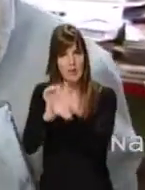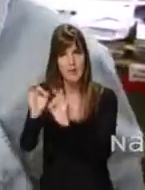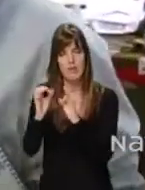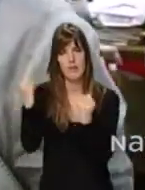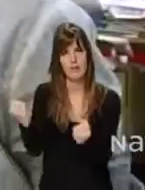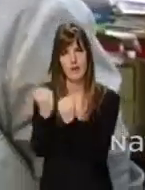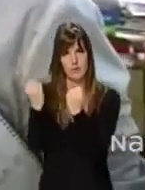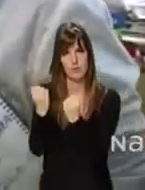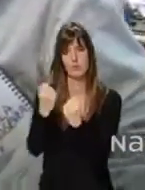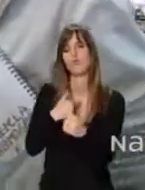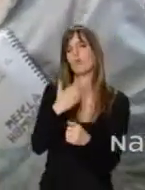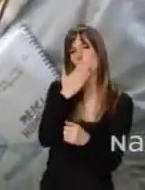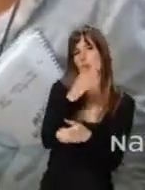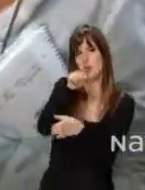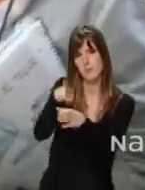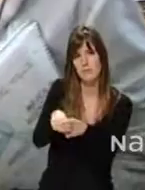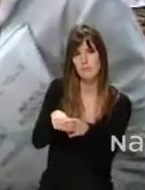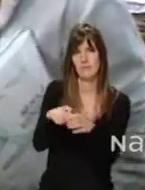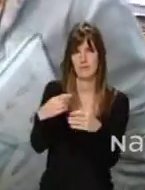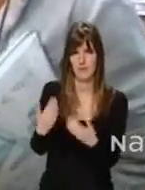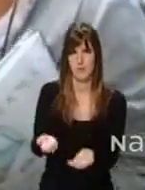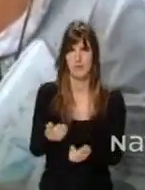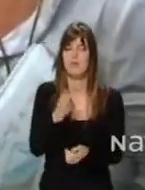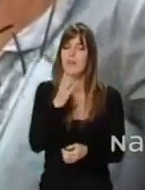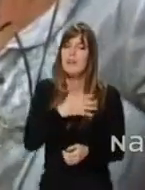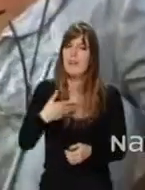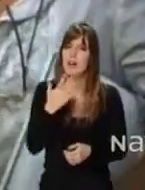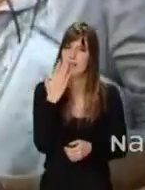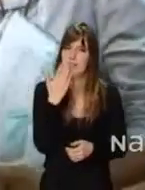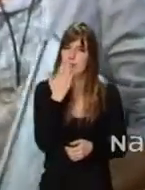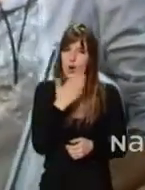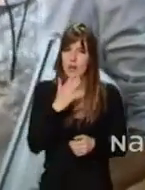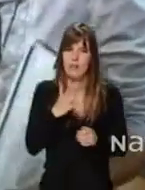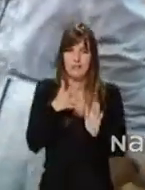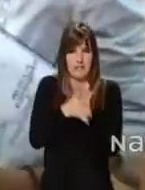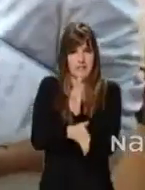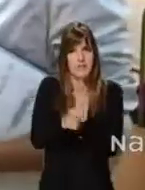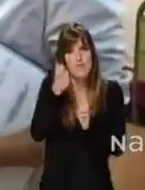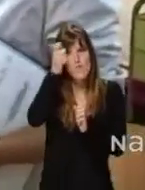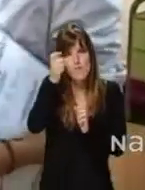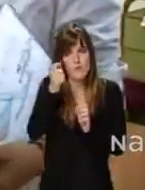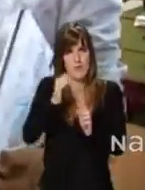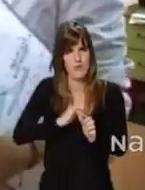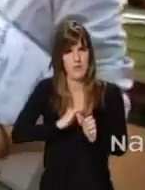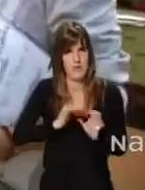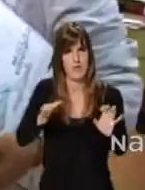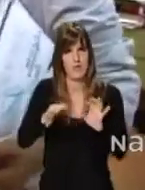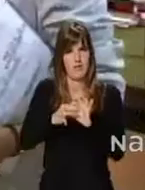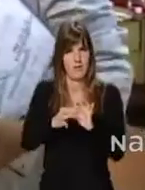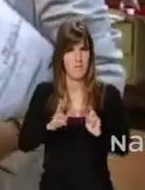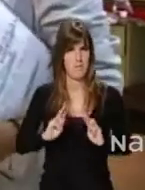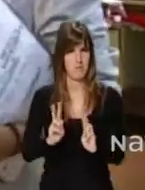también pueda participar. Y entonces, eso, me gusta una escuela viva, con entidad en el pueblo, con que